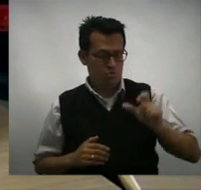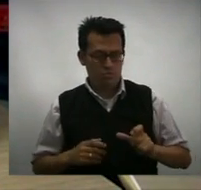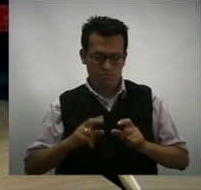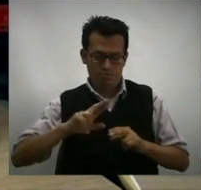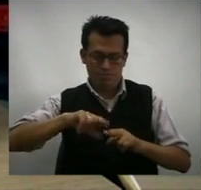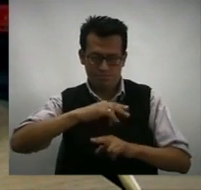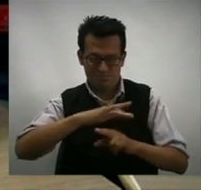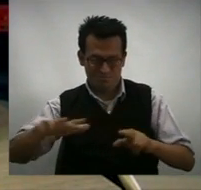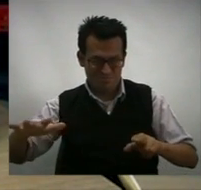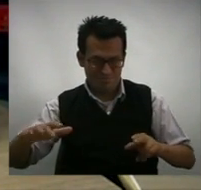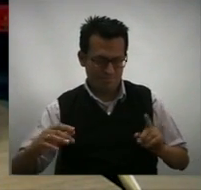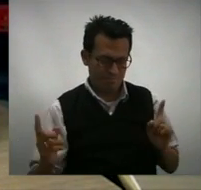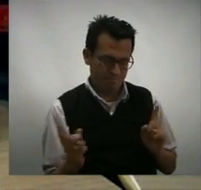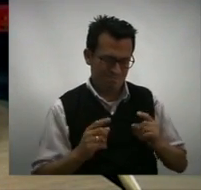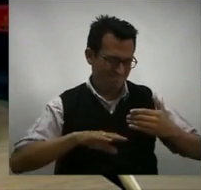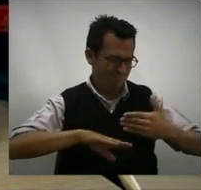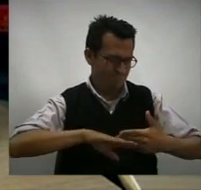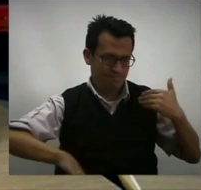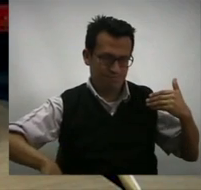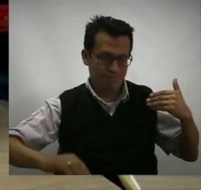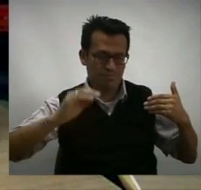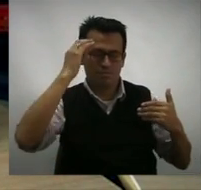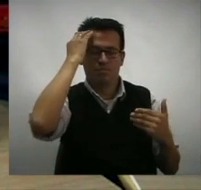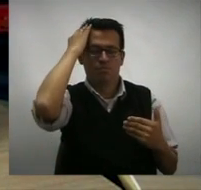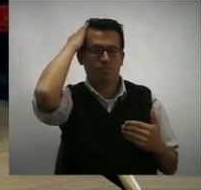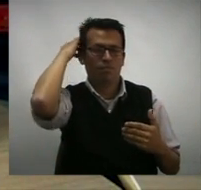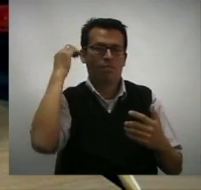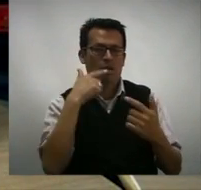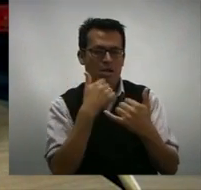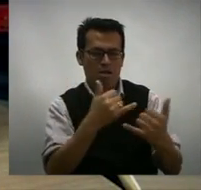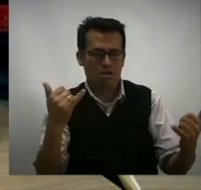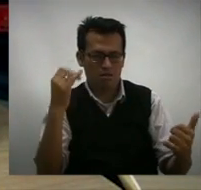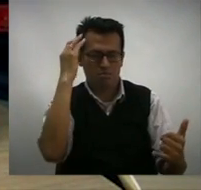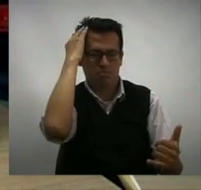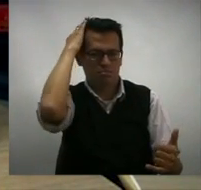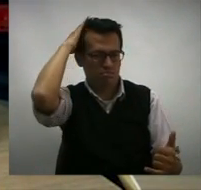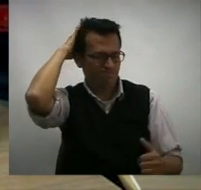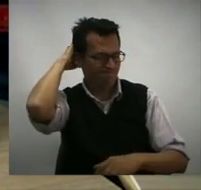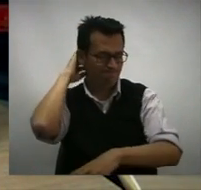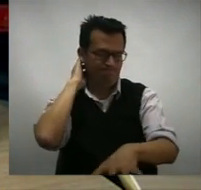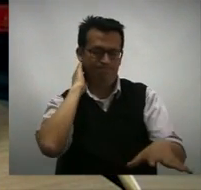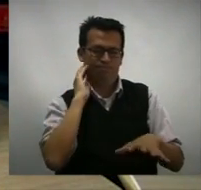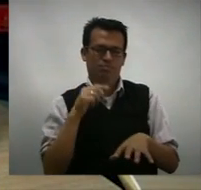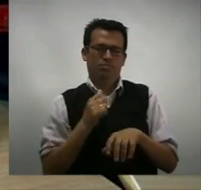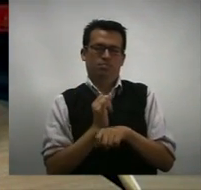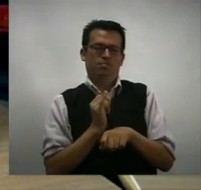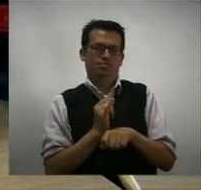íntima con la divinidad. El libre albedrío le concede la pseudo libertad de disponer de su cuerpo